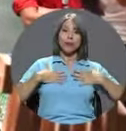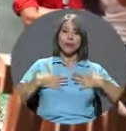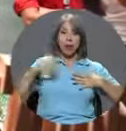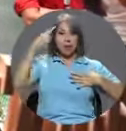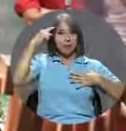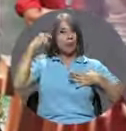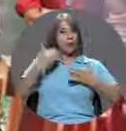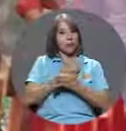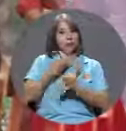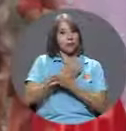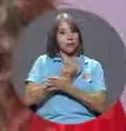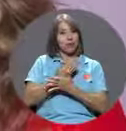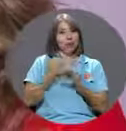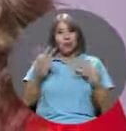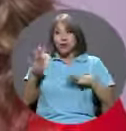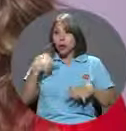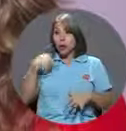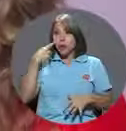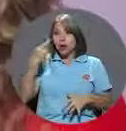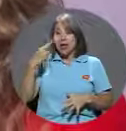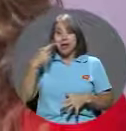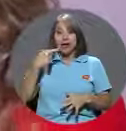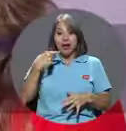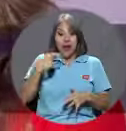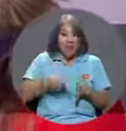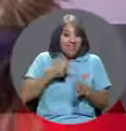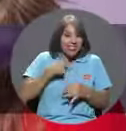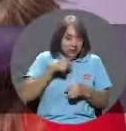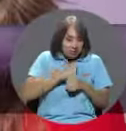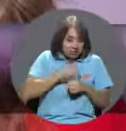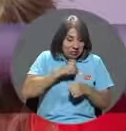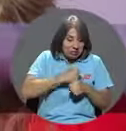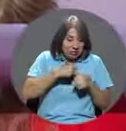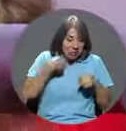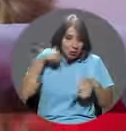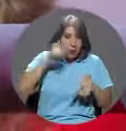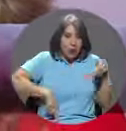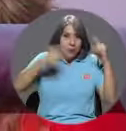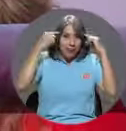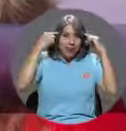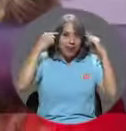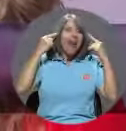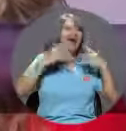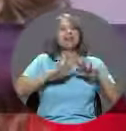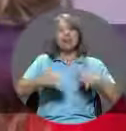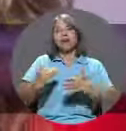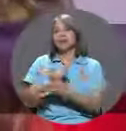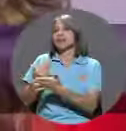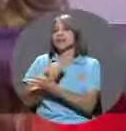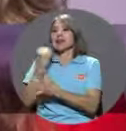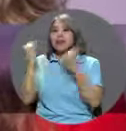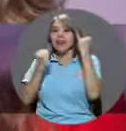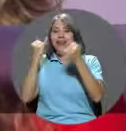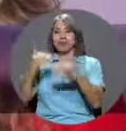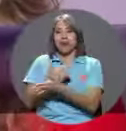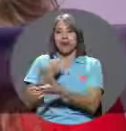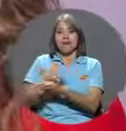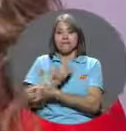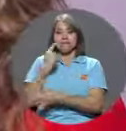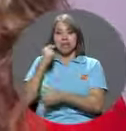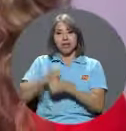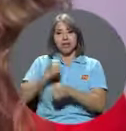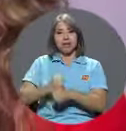la mente. Cuando uno ya está haciendo un trabajo y no puede pensar más, uno ya refresca la mente así y vienen nuevas ideas y todo